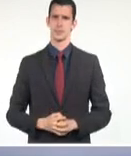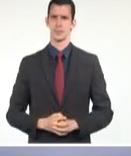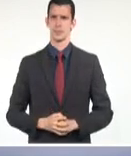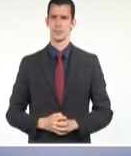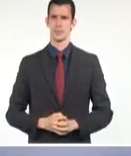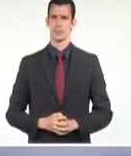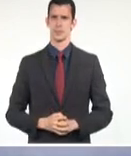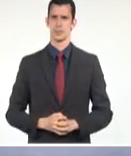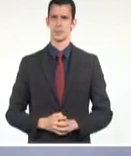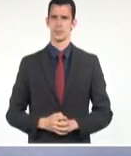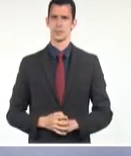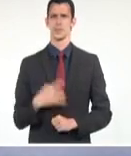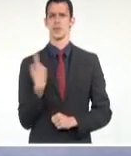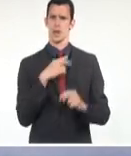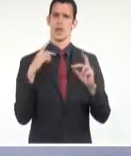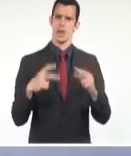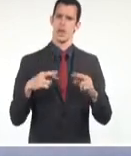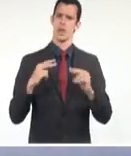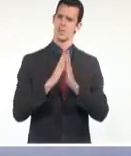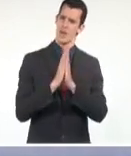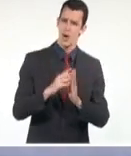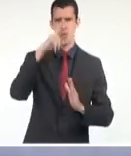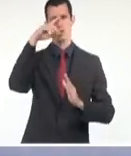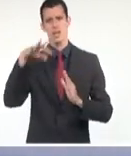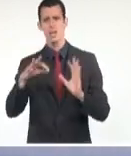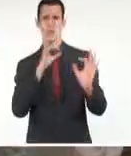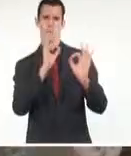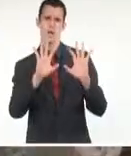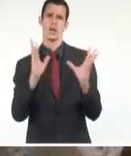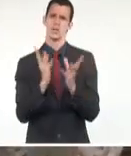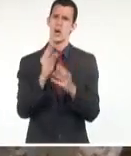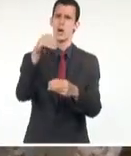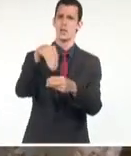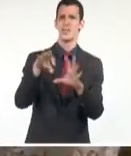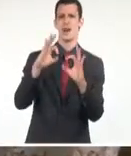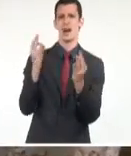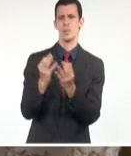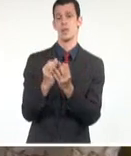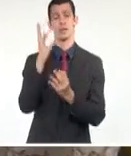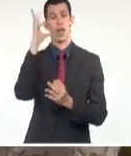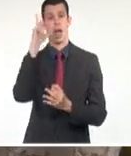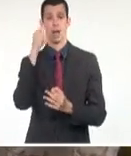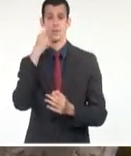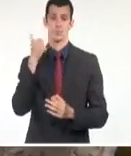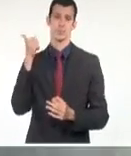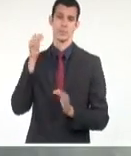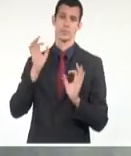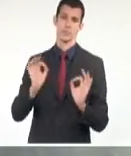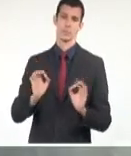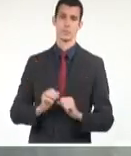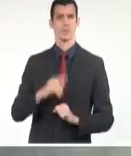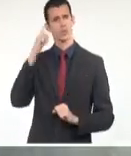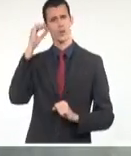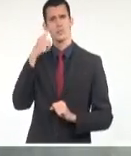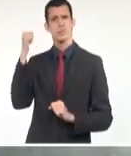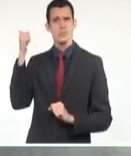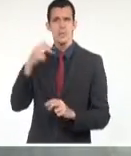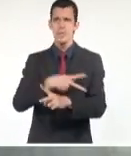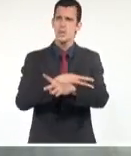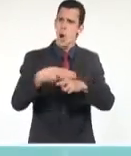llamados constantes a la responsabilidad de las familias. Este noticiero ha mostrado historias de vida de niños y